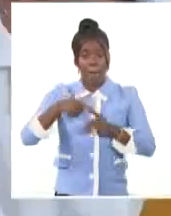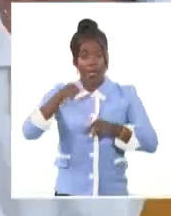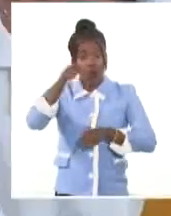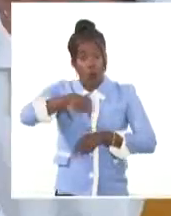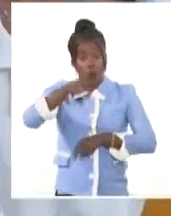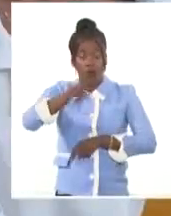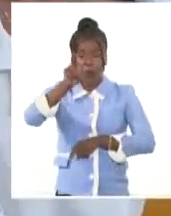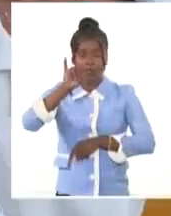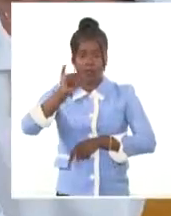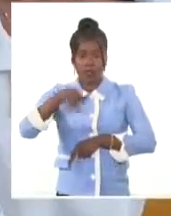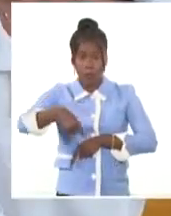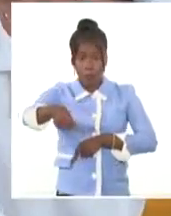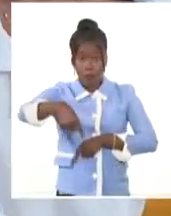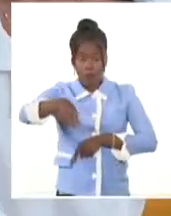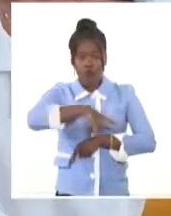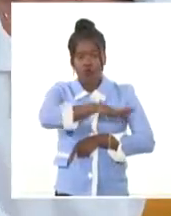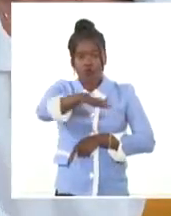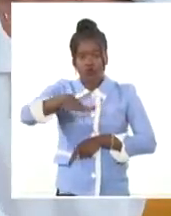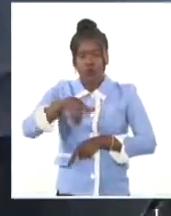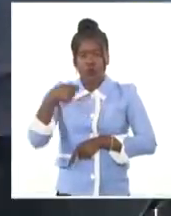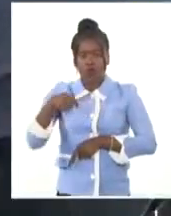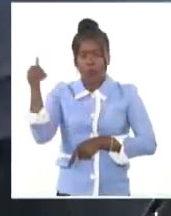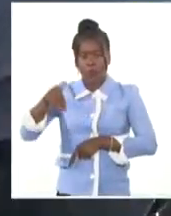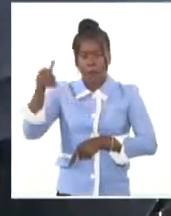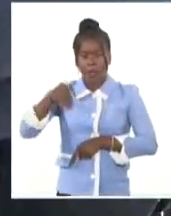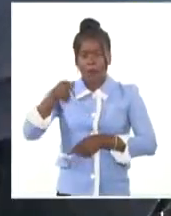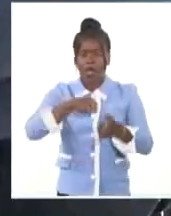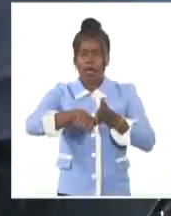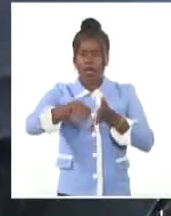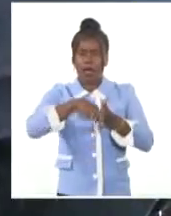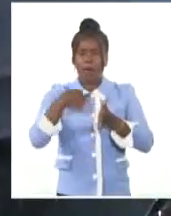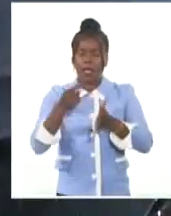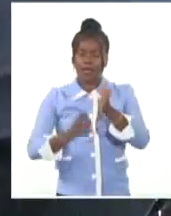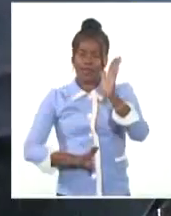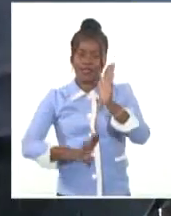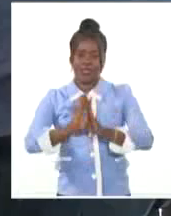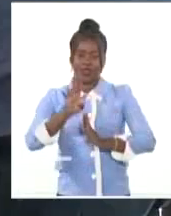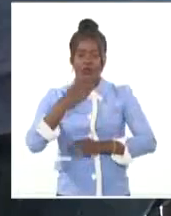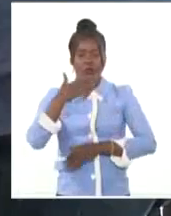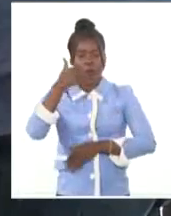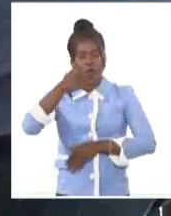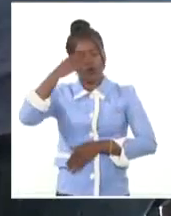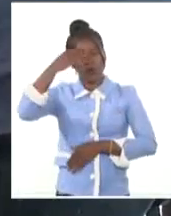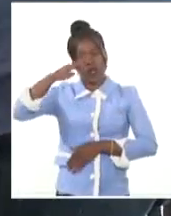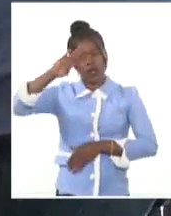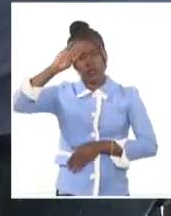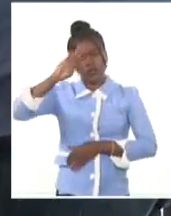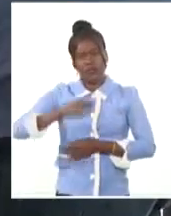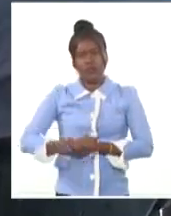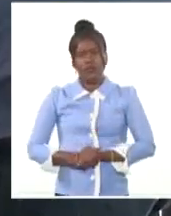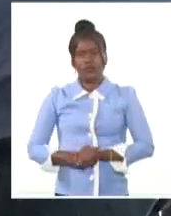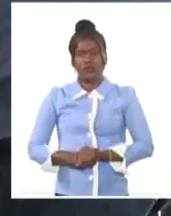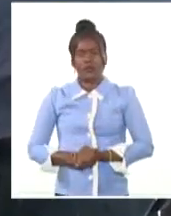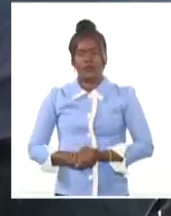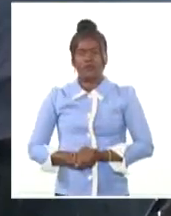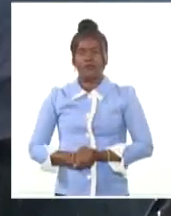unidad del pueblo y de su apoyo a la revolución. Adán Morel, Sistema Informativo de la Televisión Cubana.